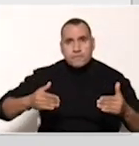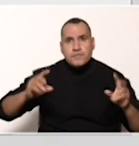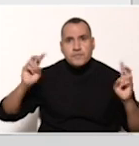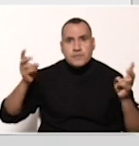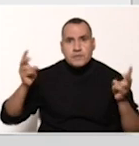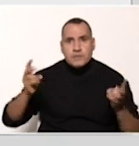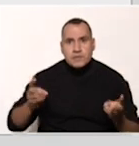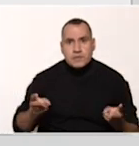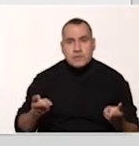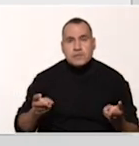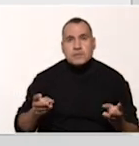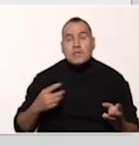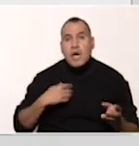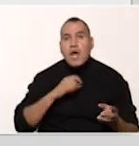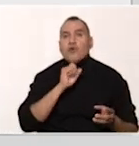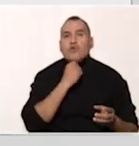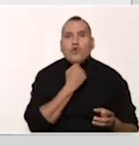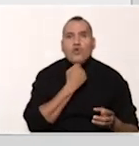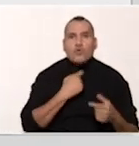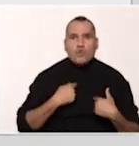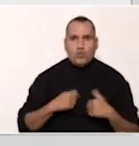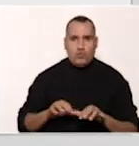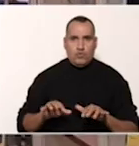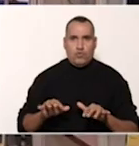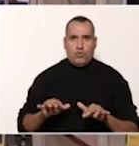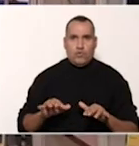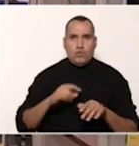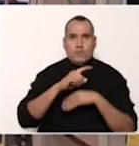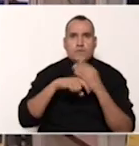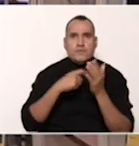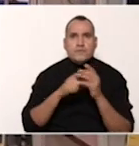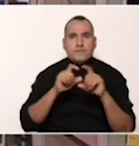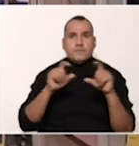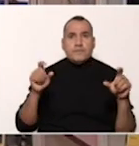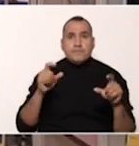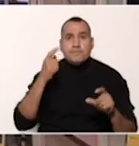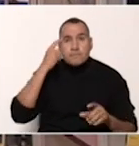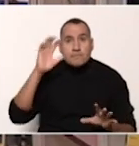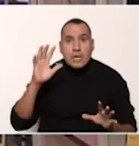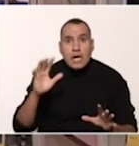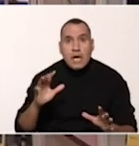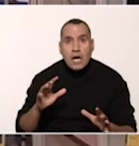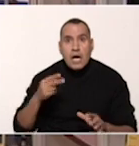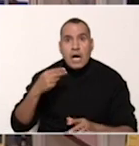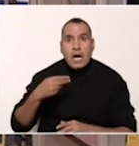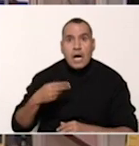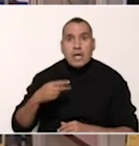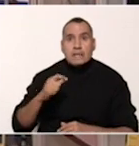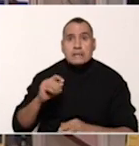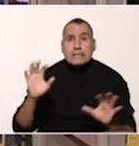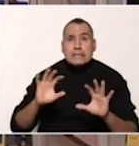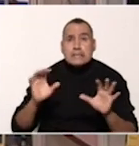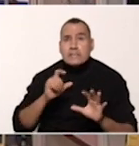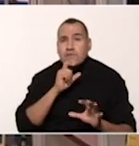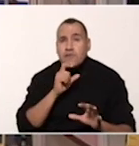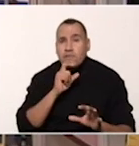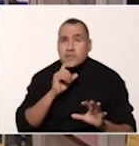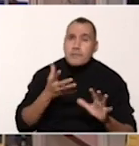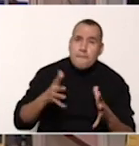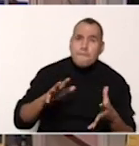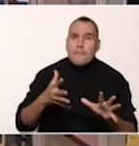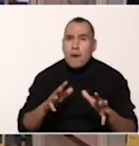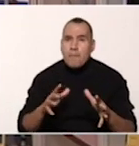el código que yo estoy escribiendo a través de él. Bueno, ¿qué te pareció HTML? No es tan complicado. Tienes